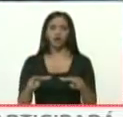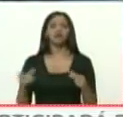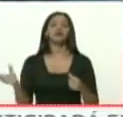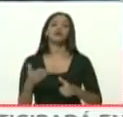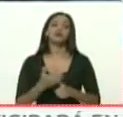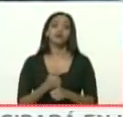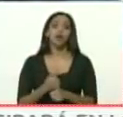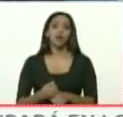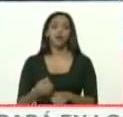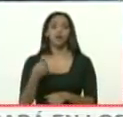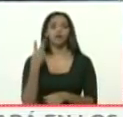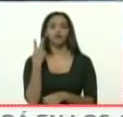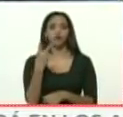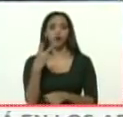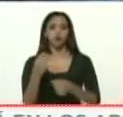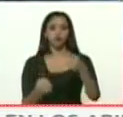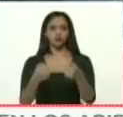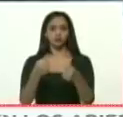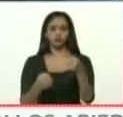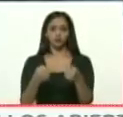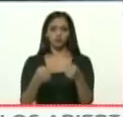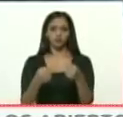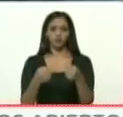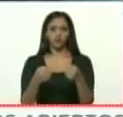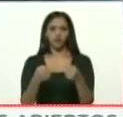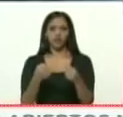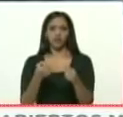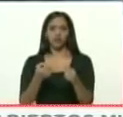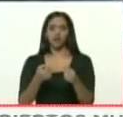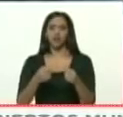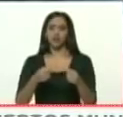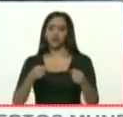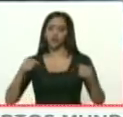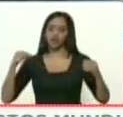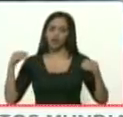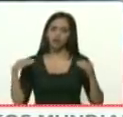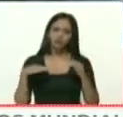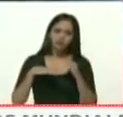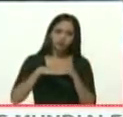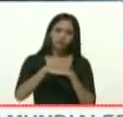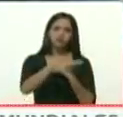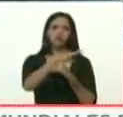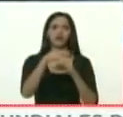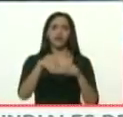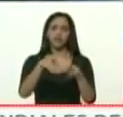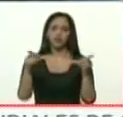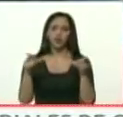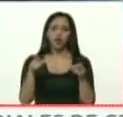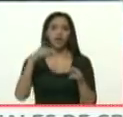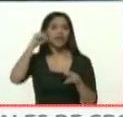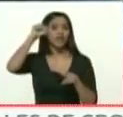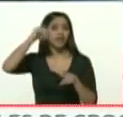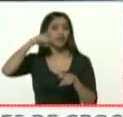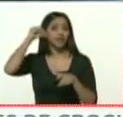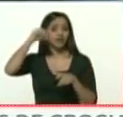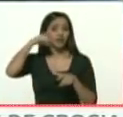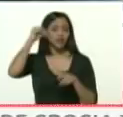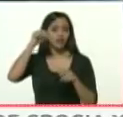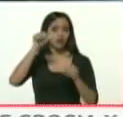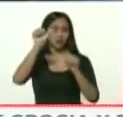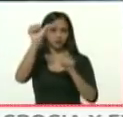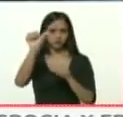dos vehículos que transitaron en ese lugar y que el video, pues, no